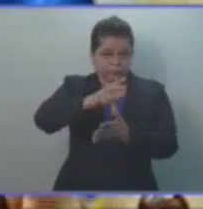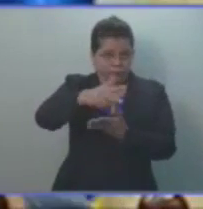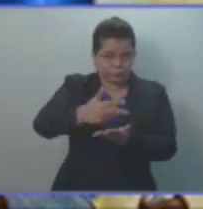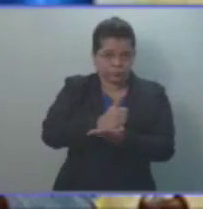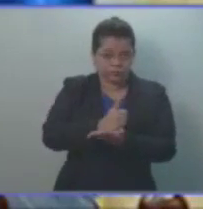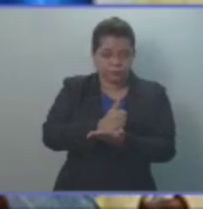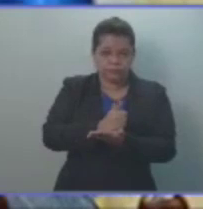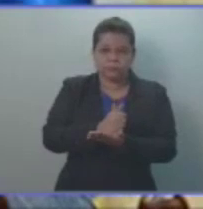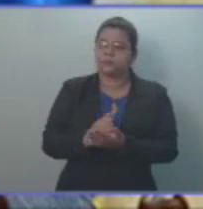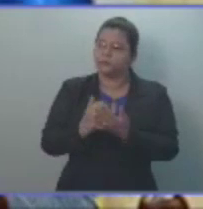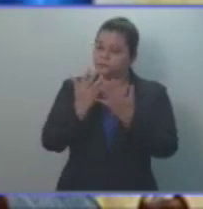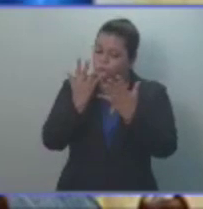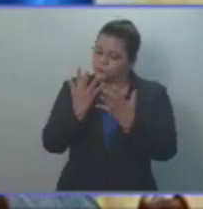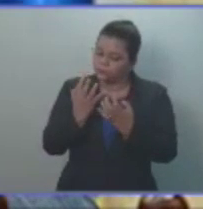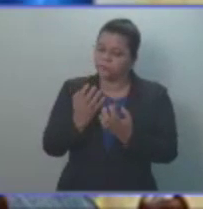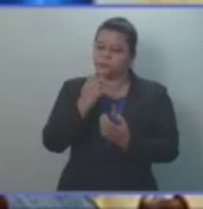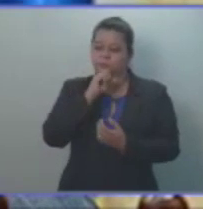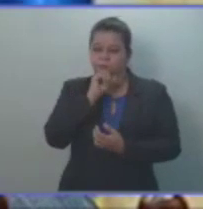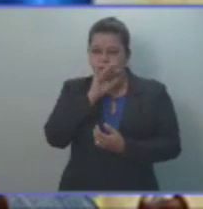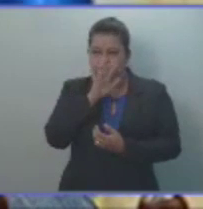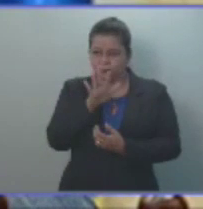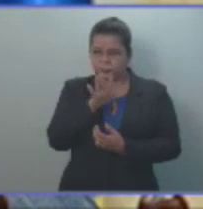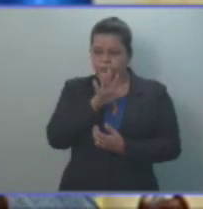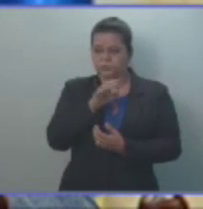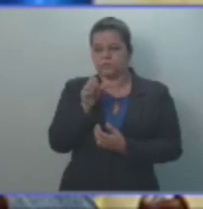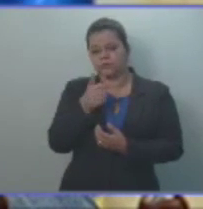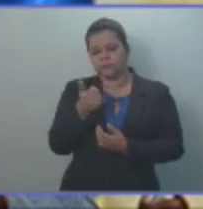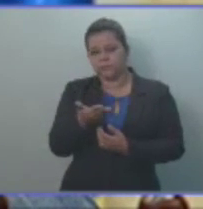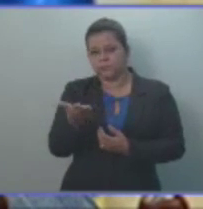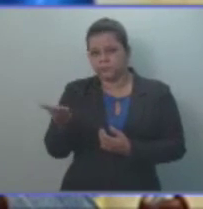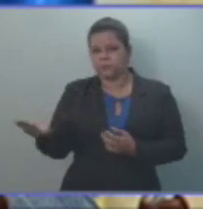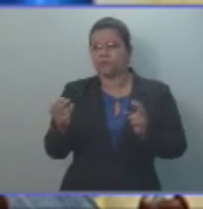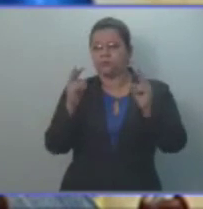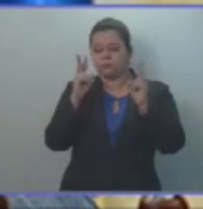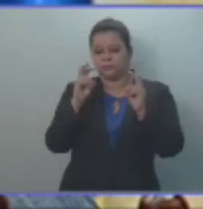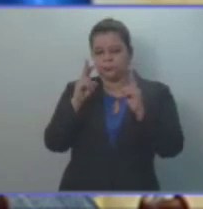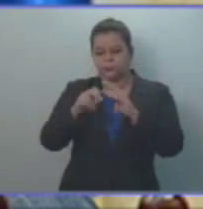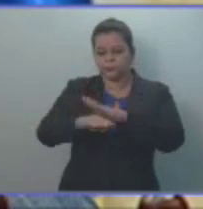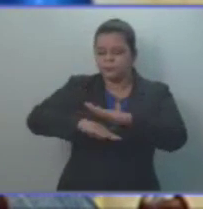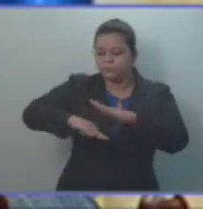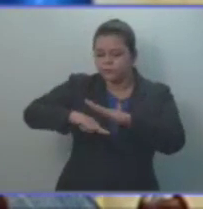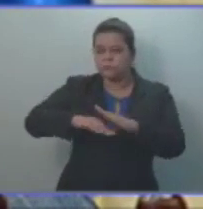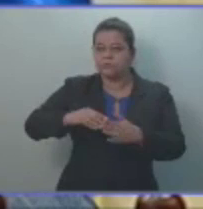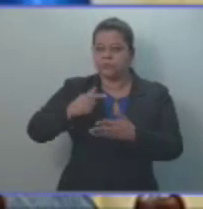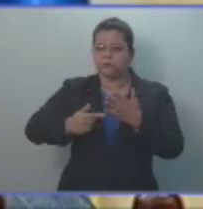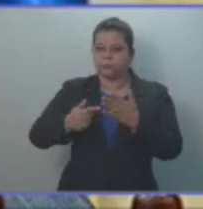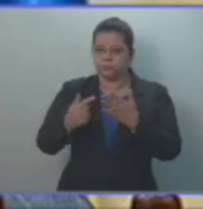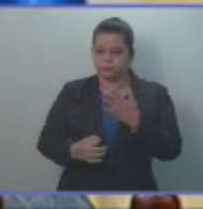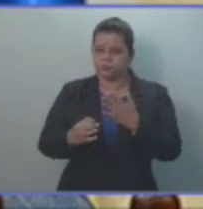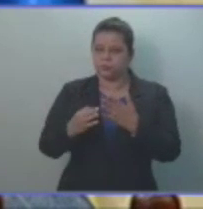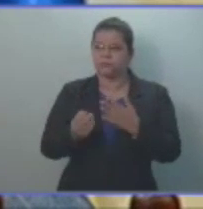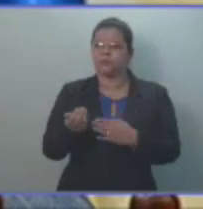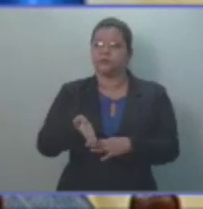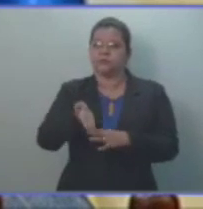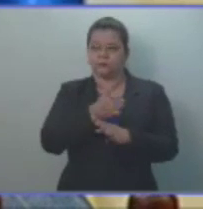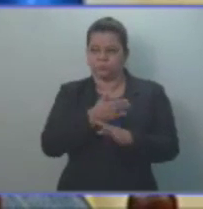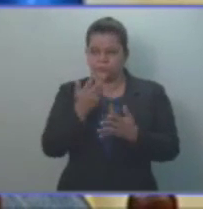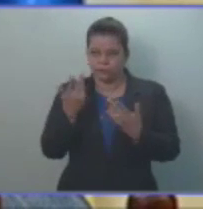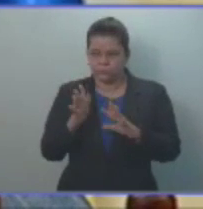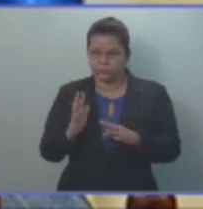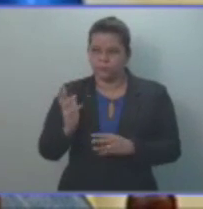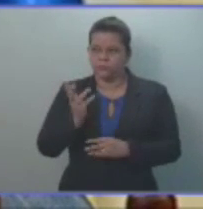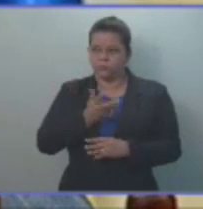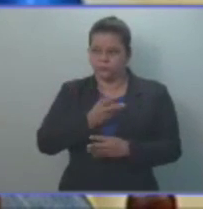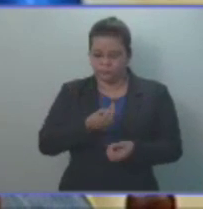quisiera traer a cuento lo siguiente, ya hablando de la parte sustantiva del decreto que se está sometiendo a